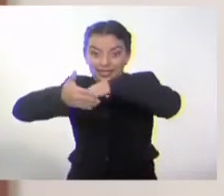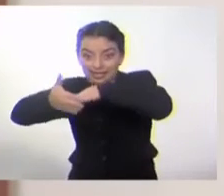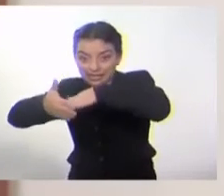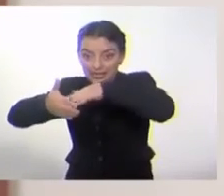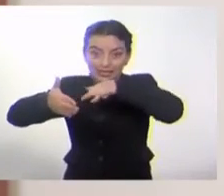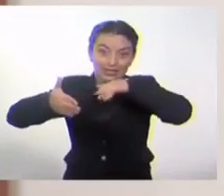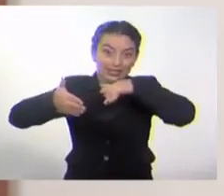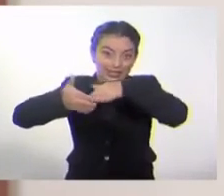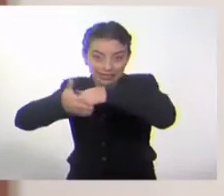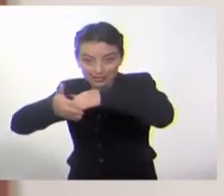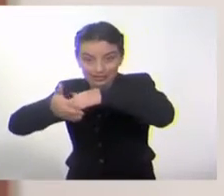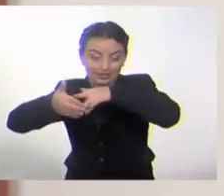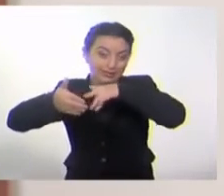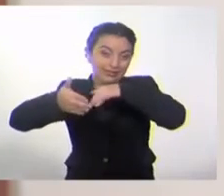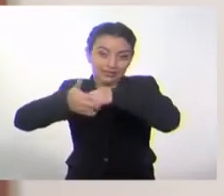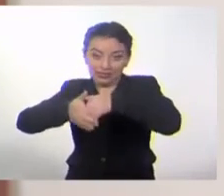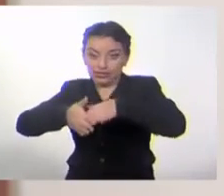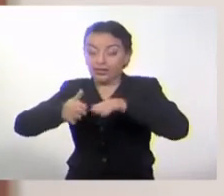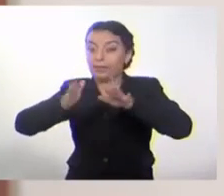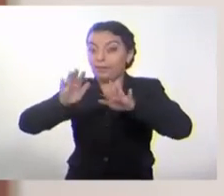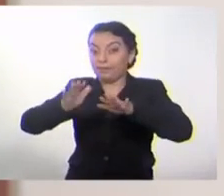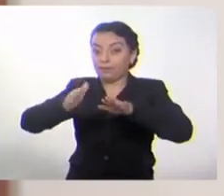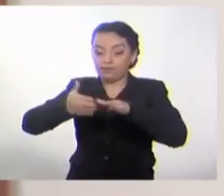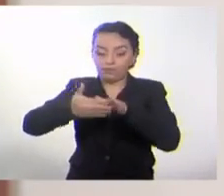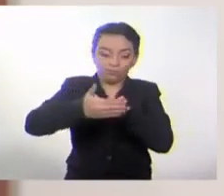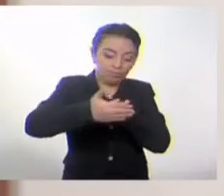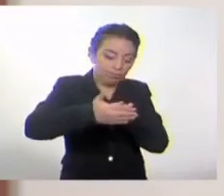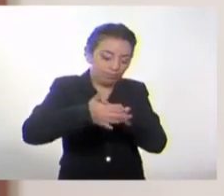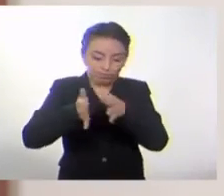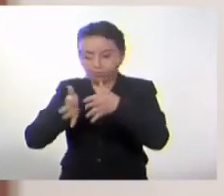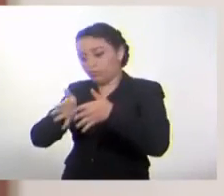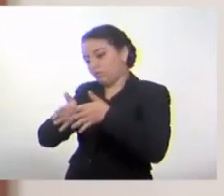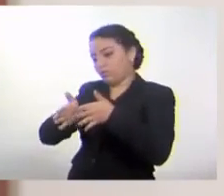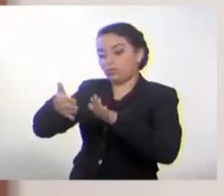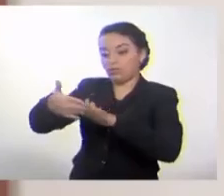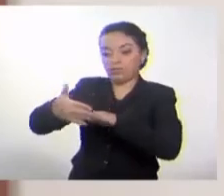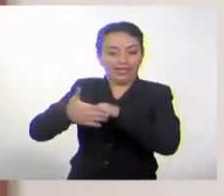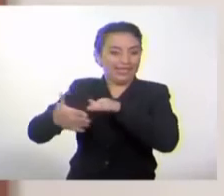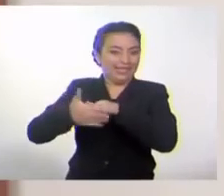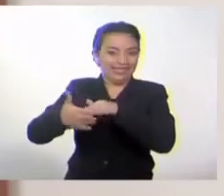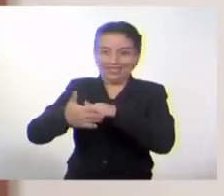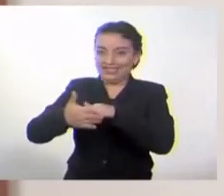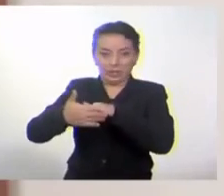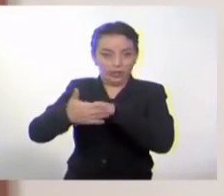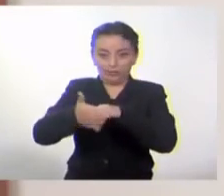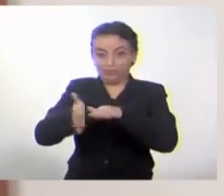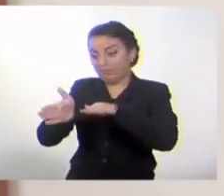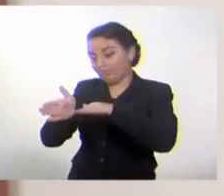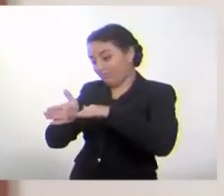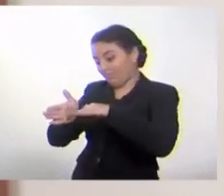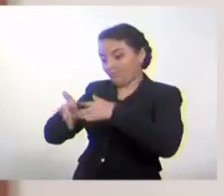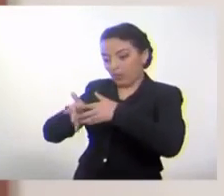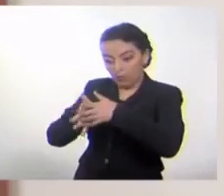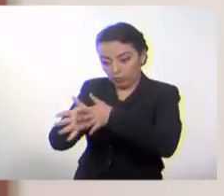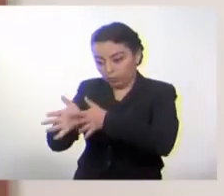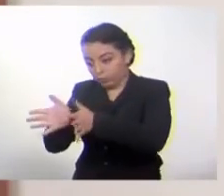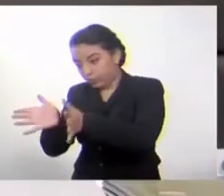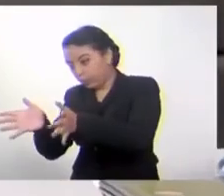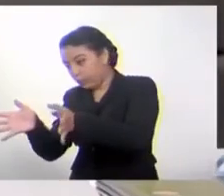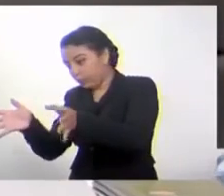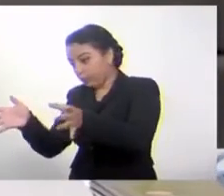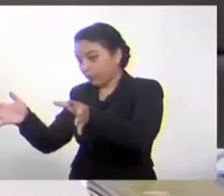paralelo, imagínatelo como un flujo donde tenemos muchas direcciones o muchos caminos que toma el flujo